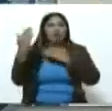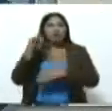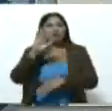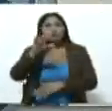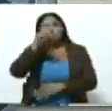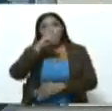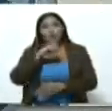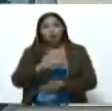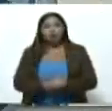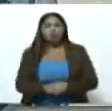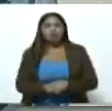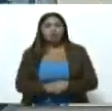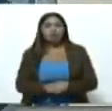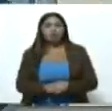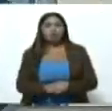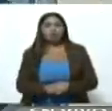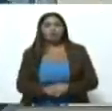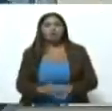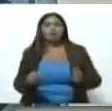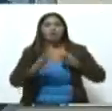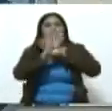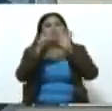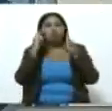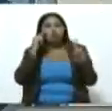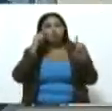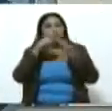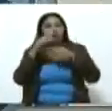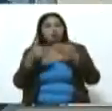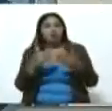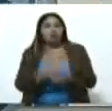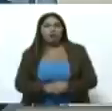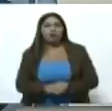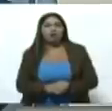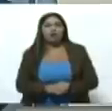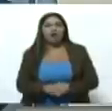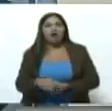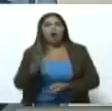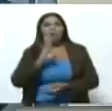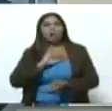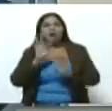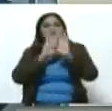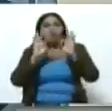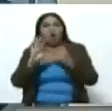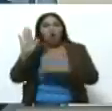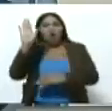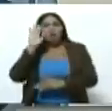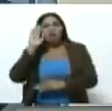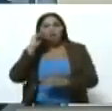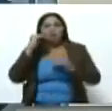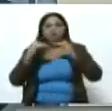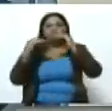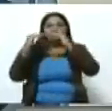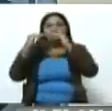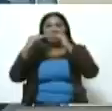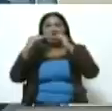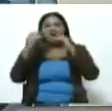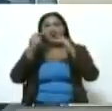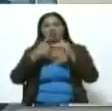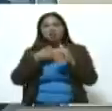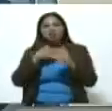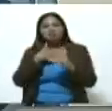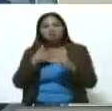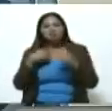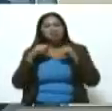Y obviamente quiero destacar que aquel juramento por la equidad con decoro lo